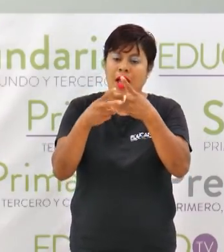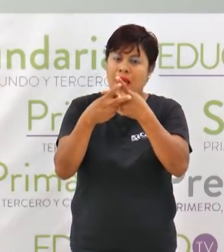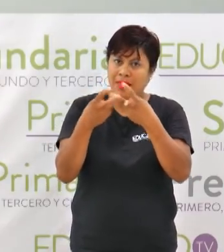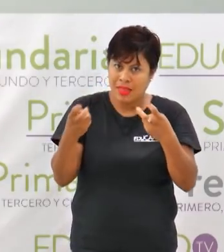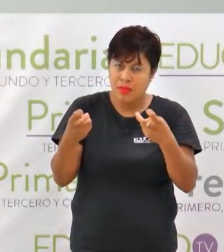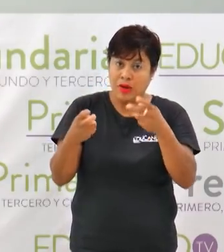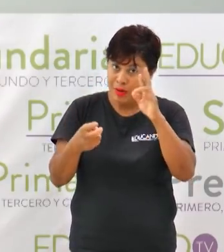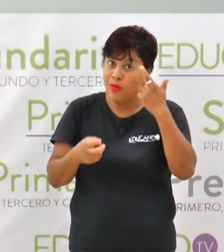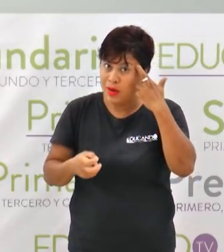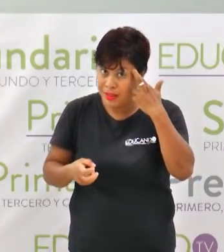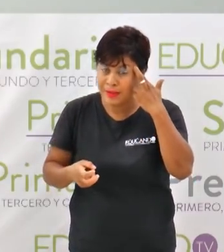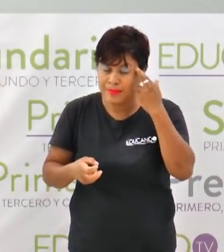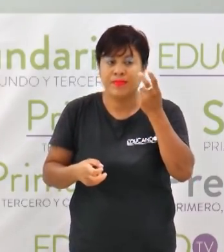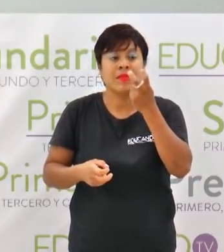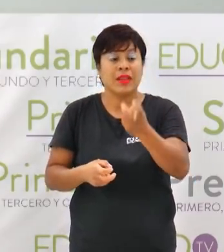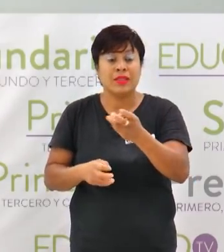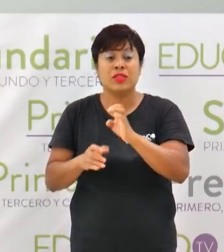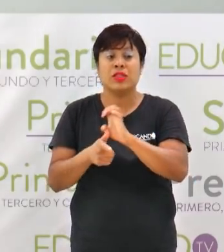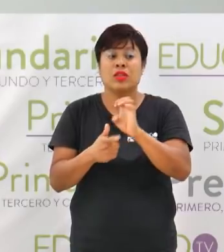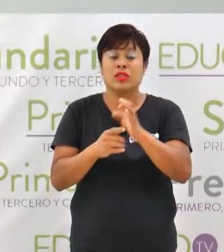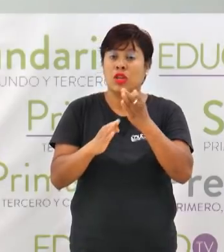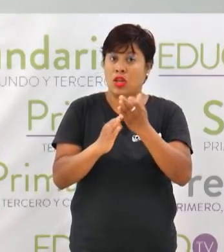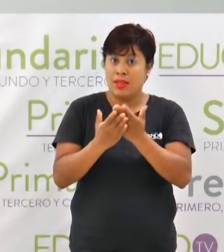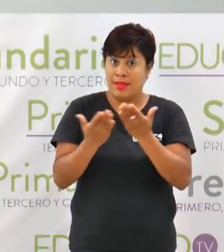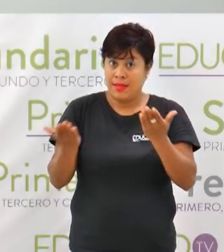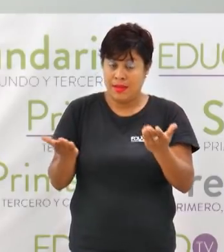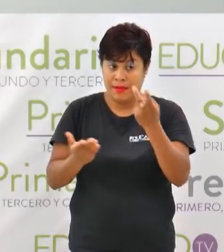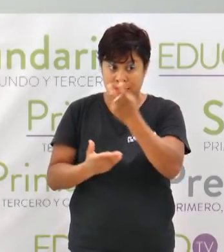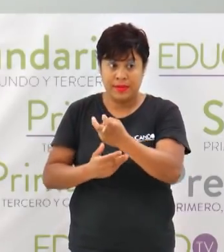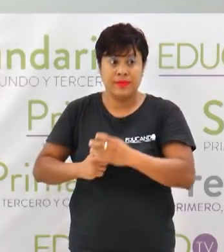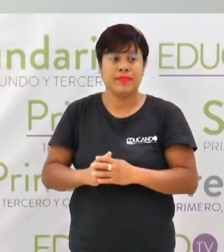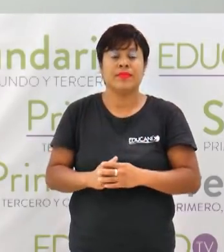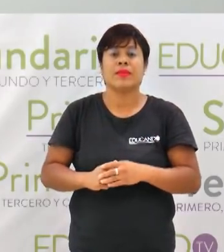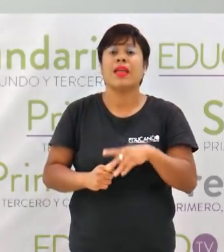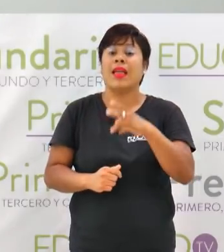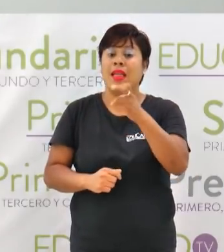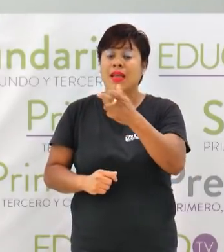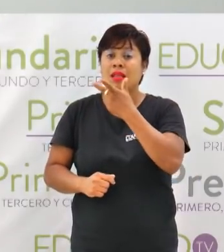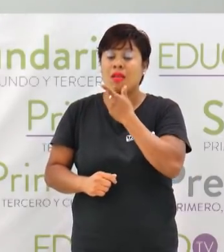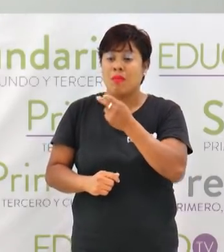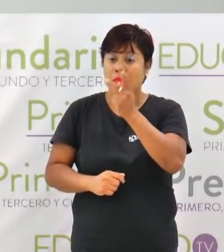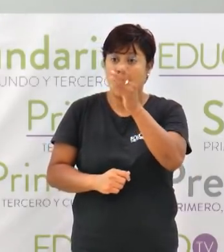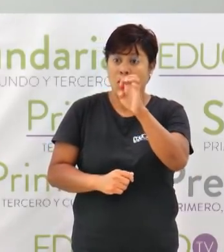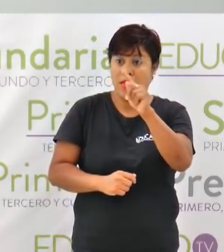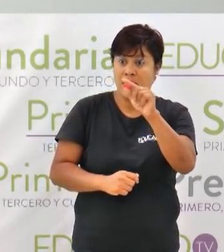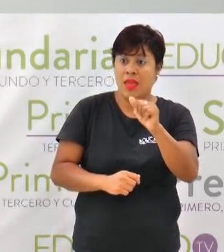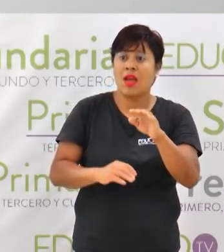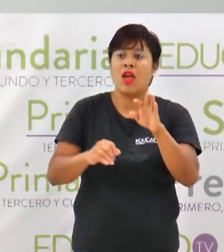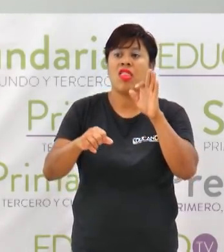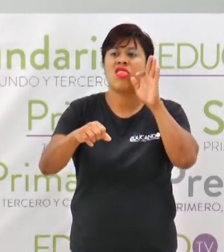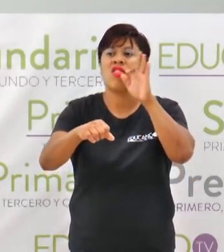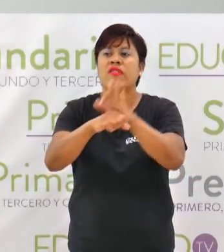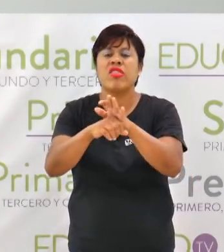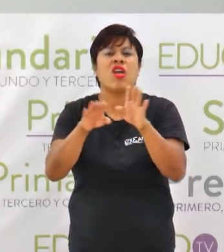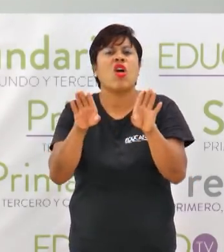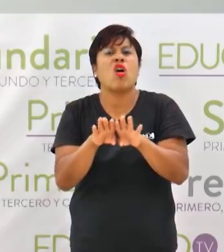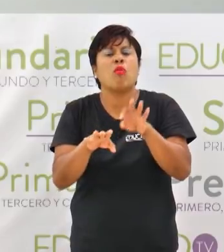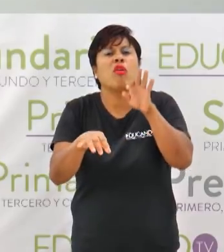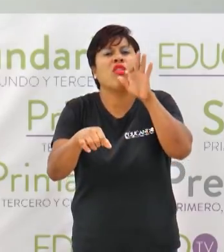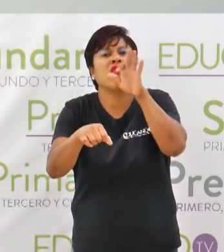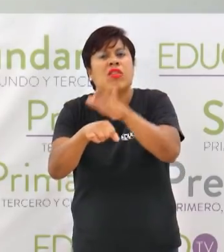adjetivos, ¿recuerdas? Entonces, en esta parte de acá, el poeta defendía, ¿cómo